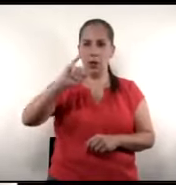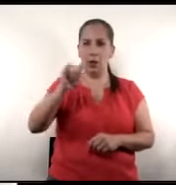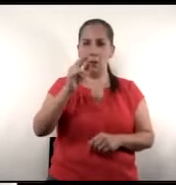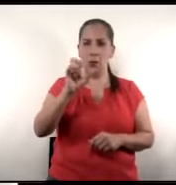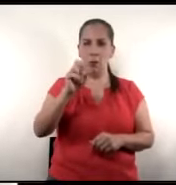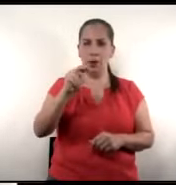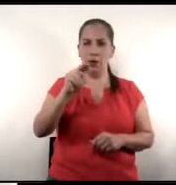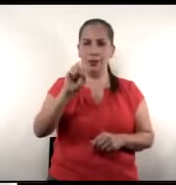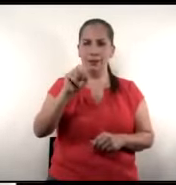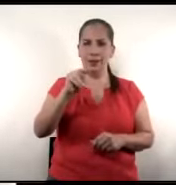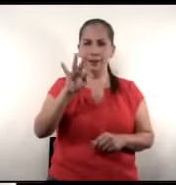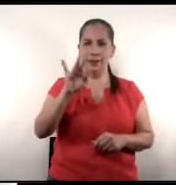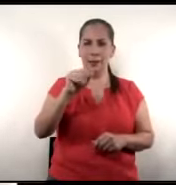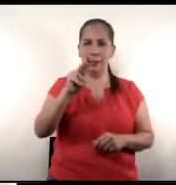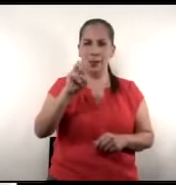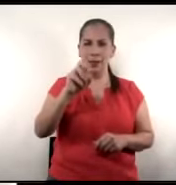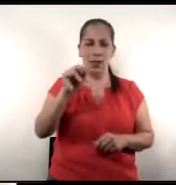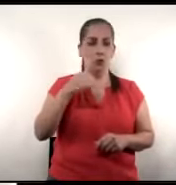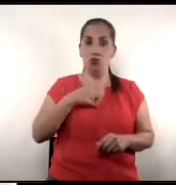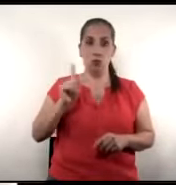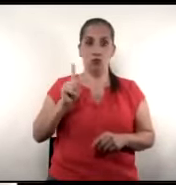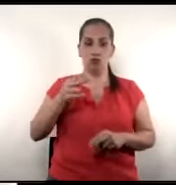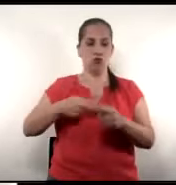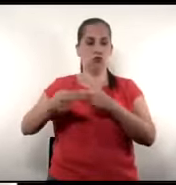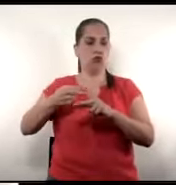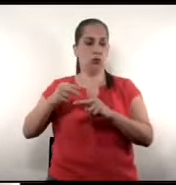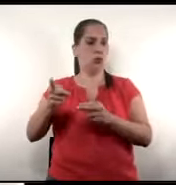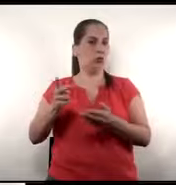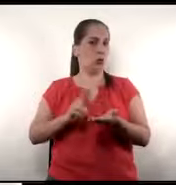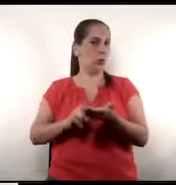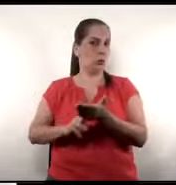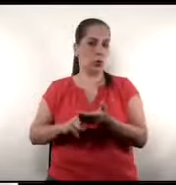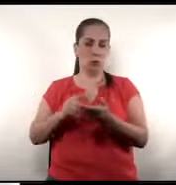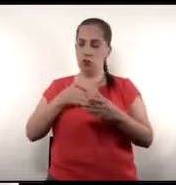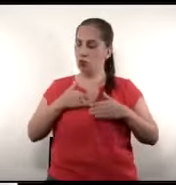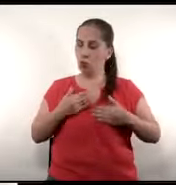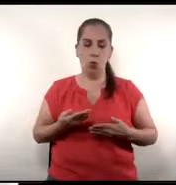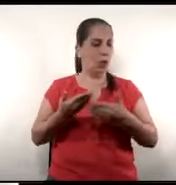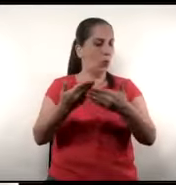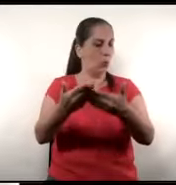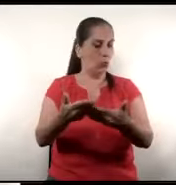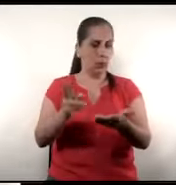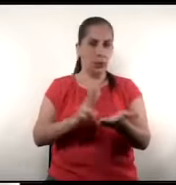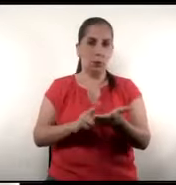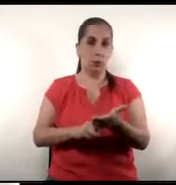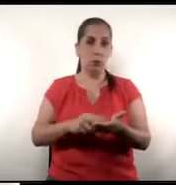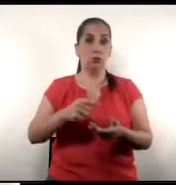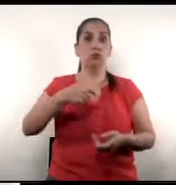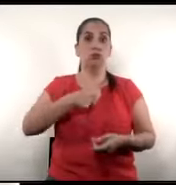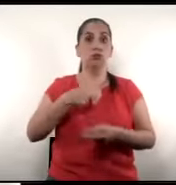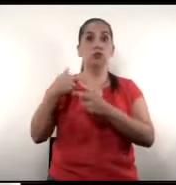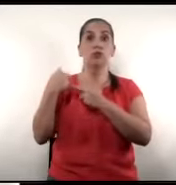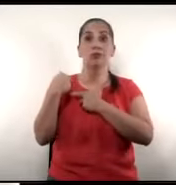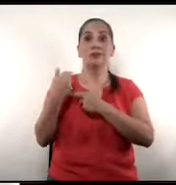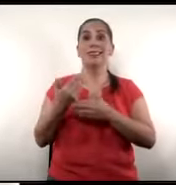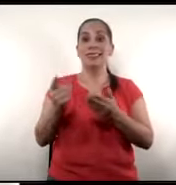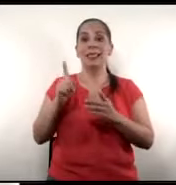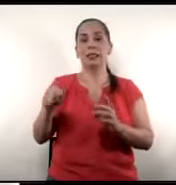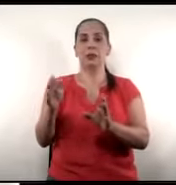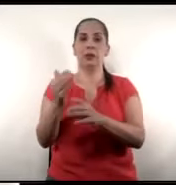tocó, yo no negocié ese contrato, yo no adjudiqué ese contrato, a mí me tocó llegar a